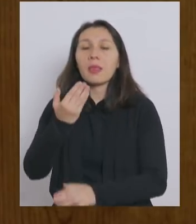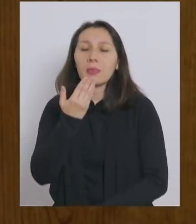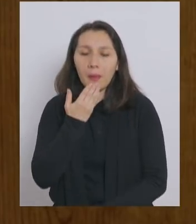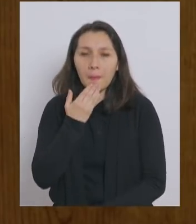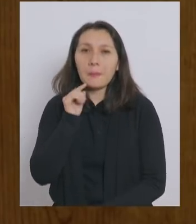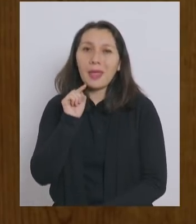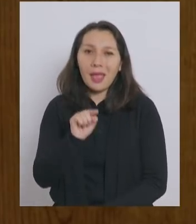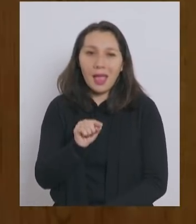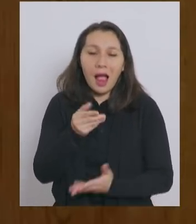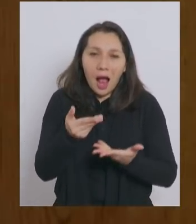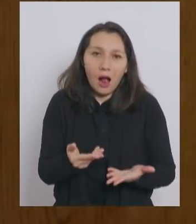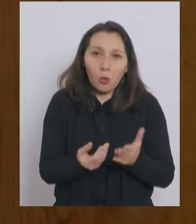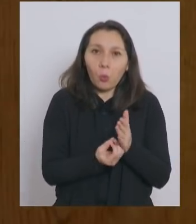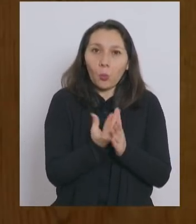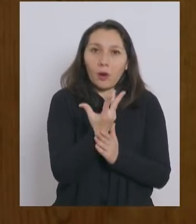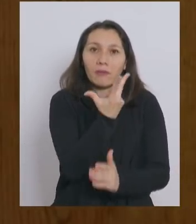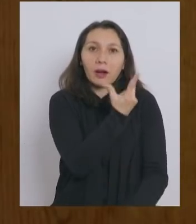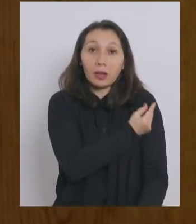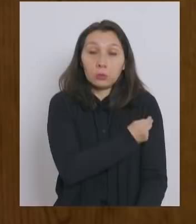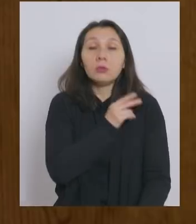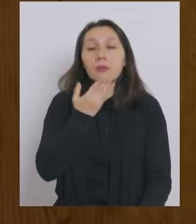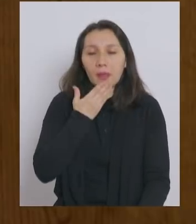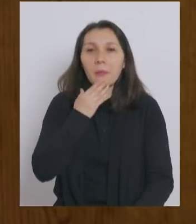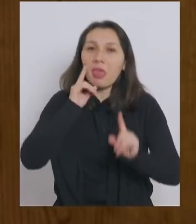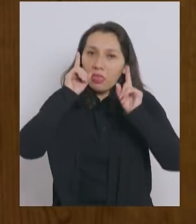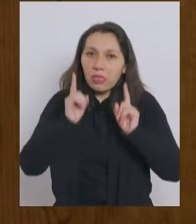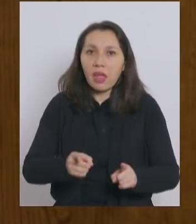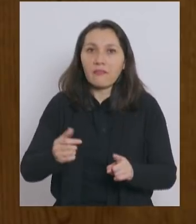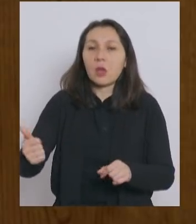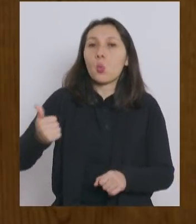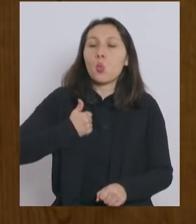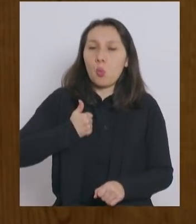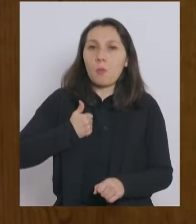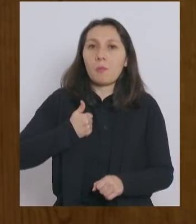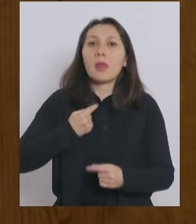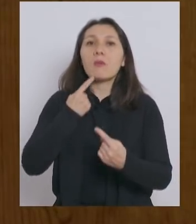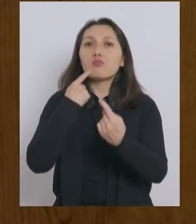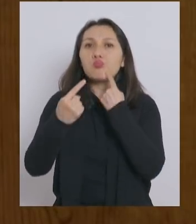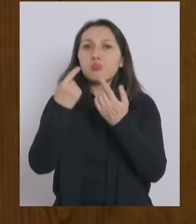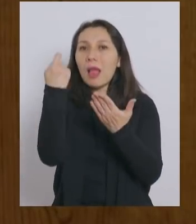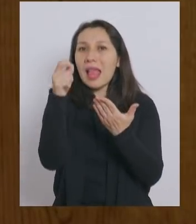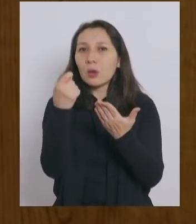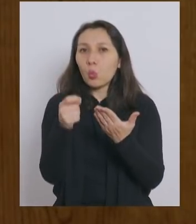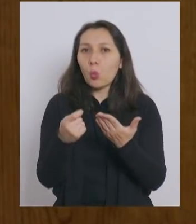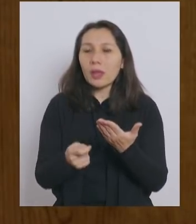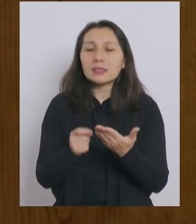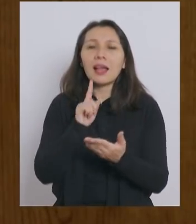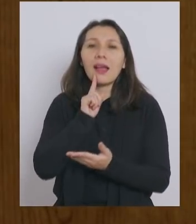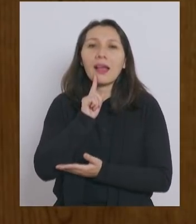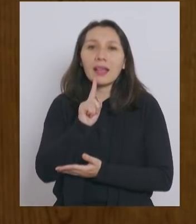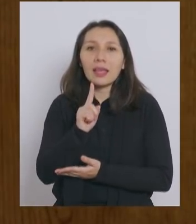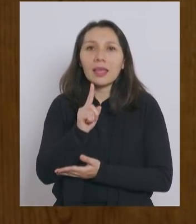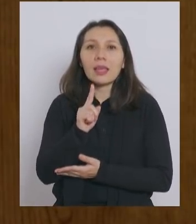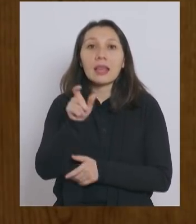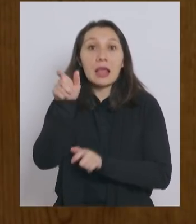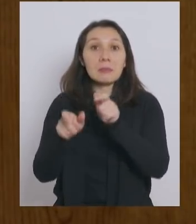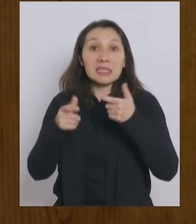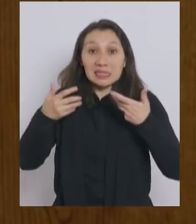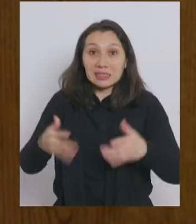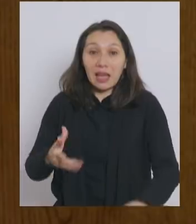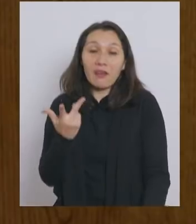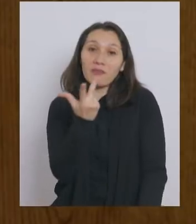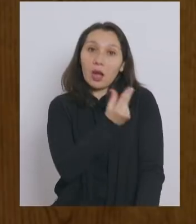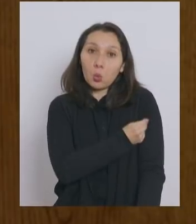para esta vacuna, ¿cierto?, el aplicar esta encuesta que está dirigida a los vacunados,